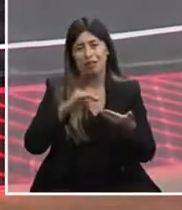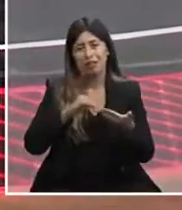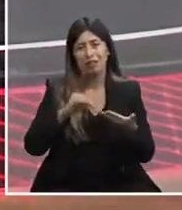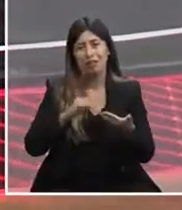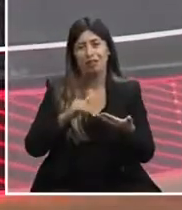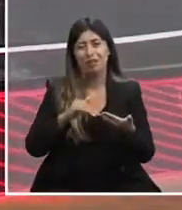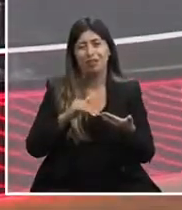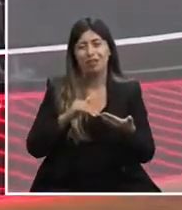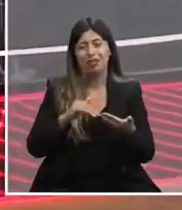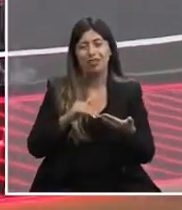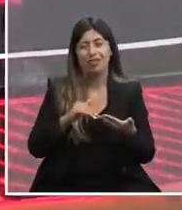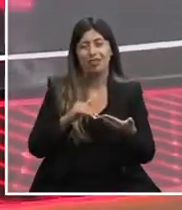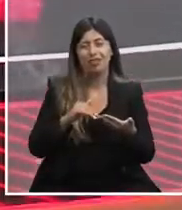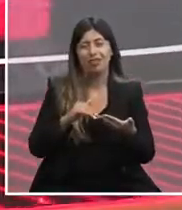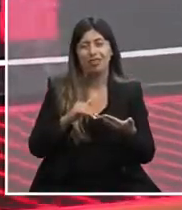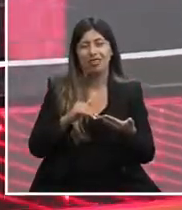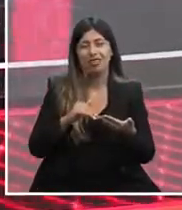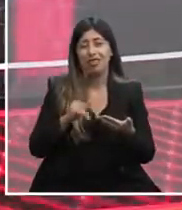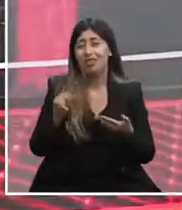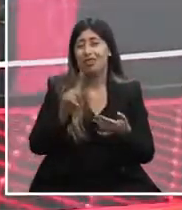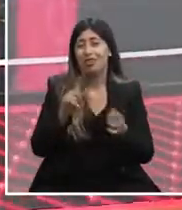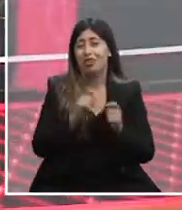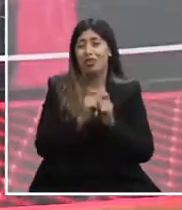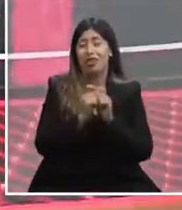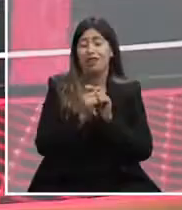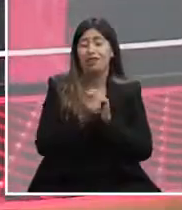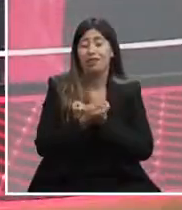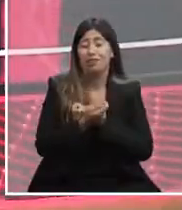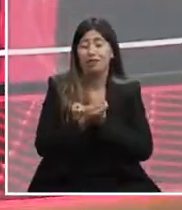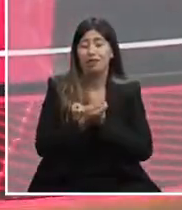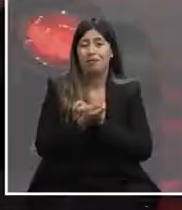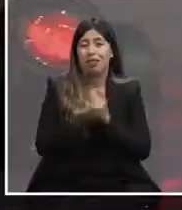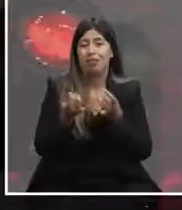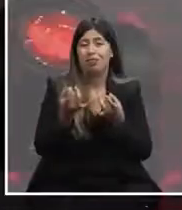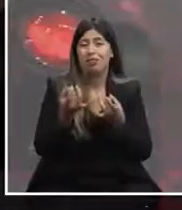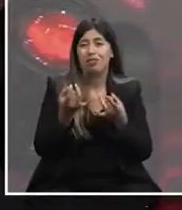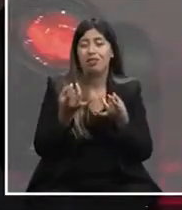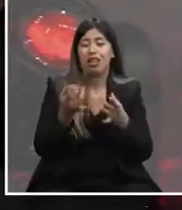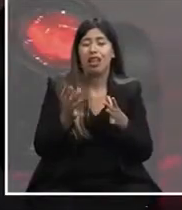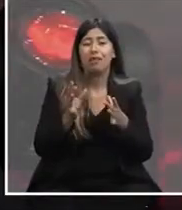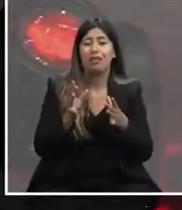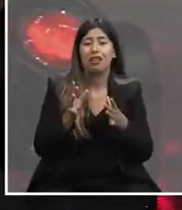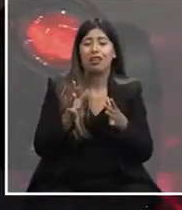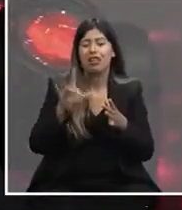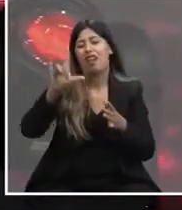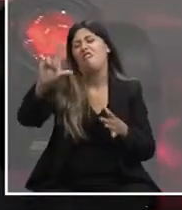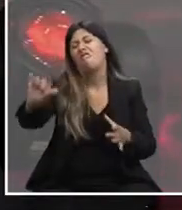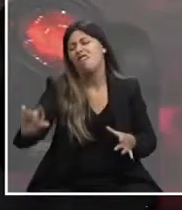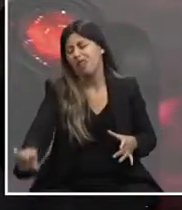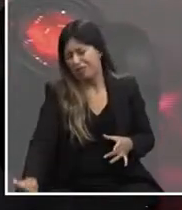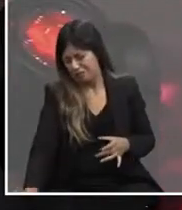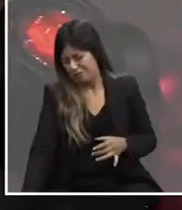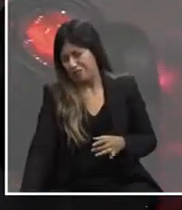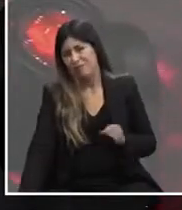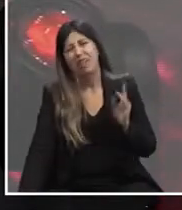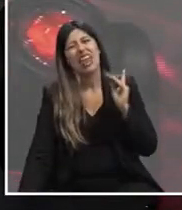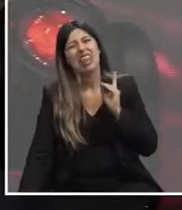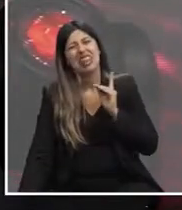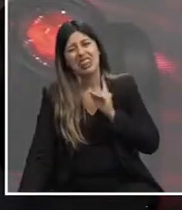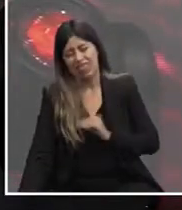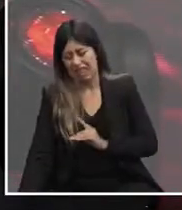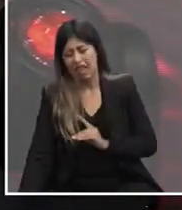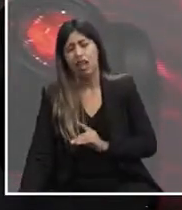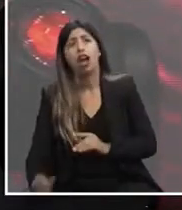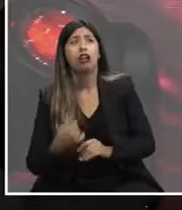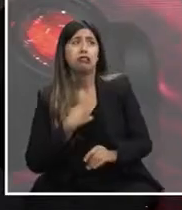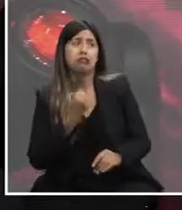puedes y que no te transforma en una ameba el que tú digas, ¿sabes qué? Yo aquí me